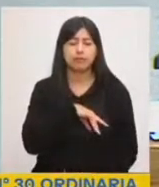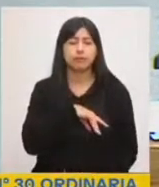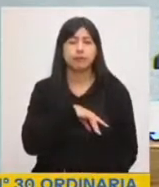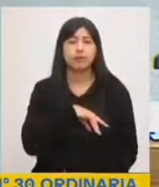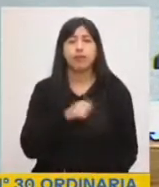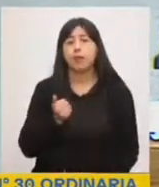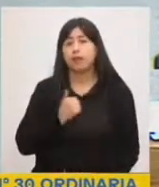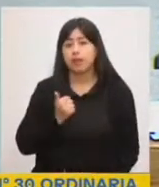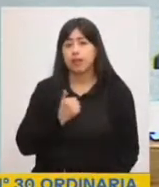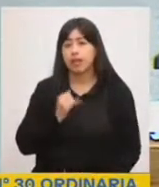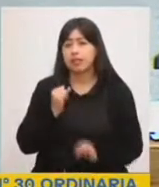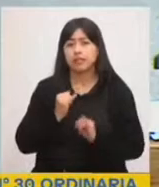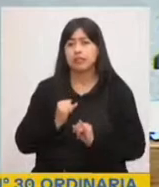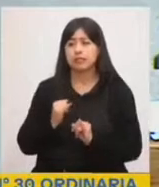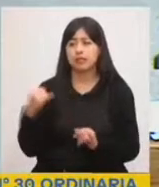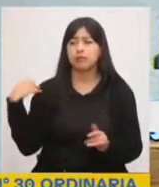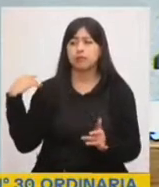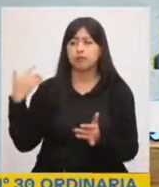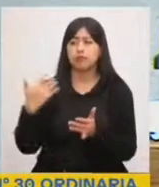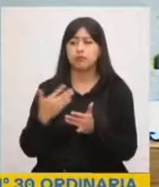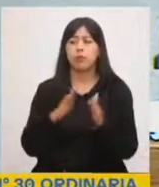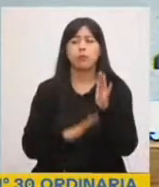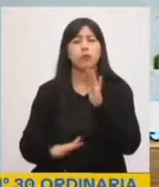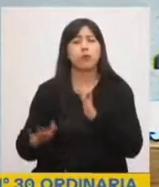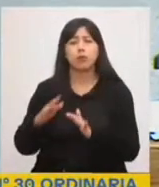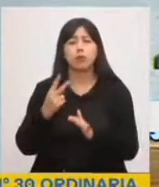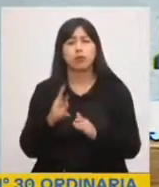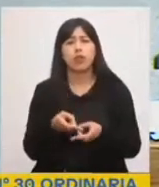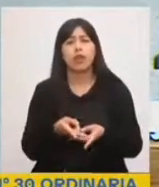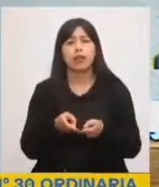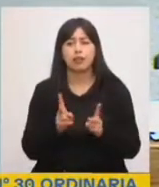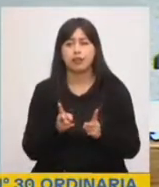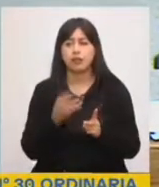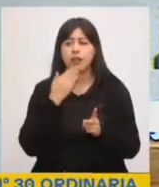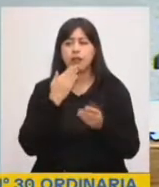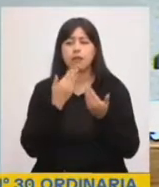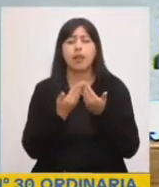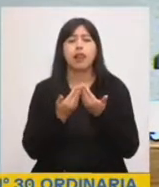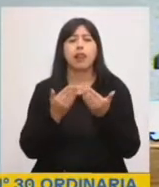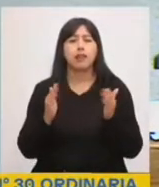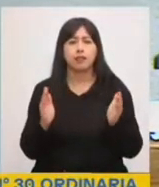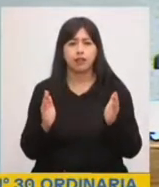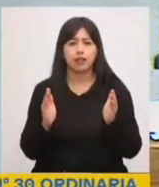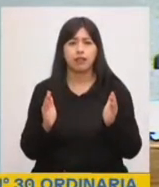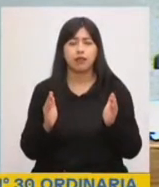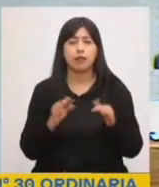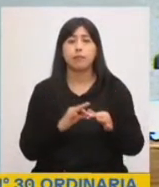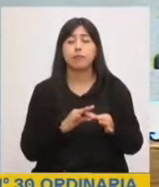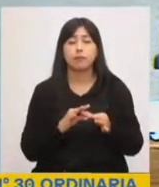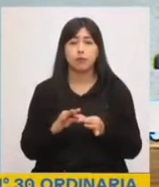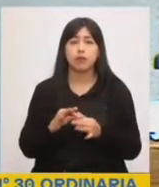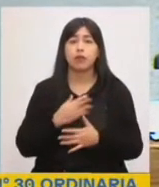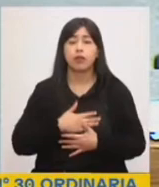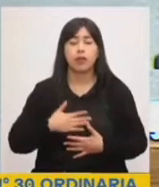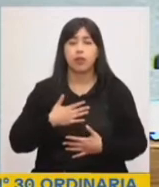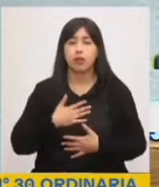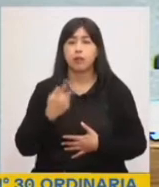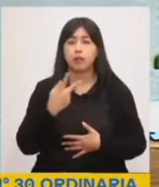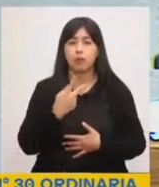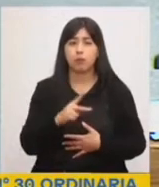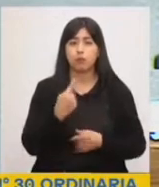y sigue siendo una institución fundamental en la protección de nuestros derechos y libertades. Por ello queremos conmemorar su